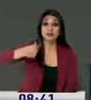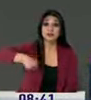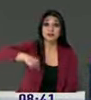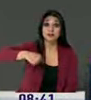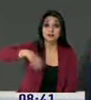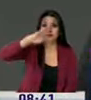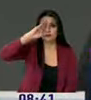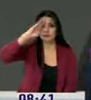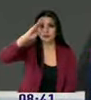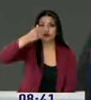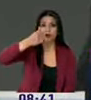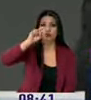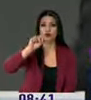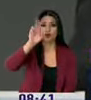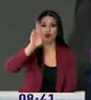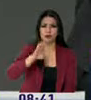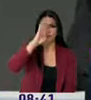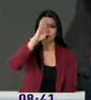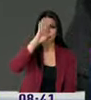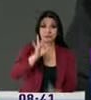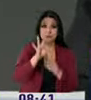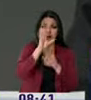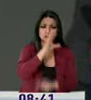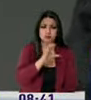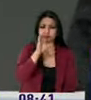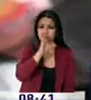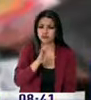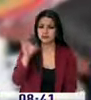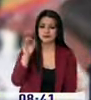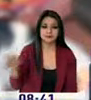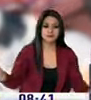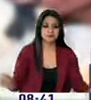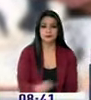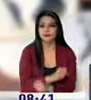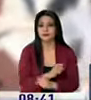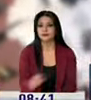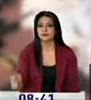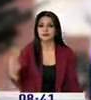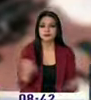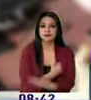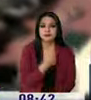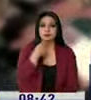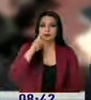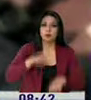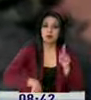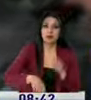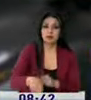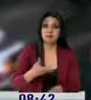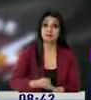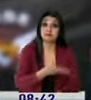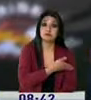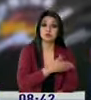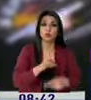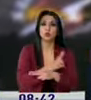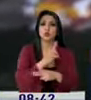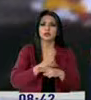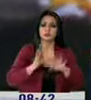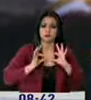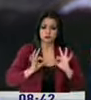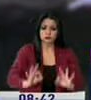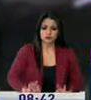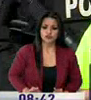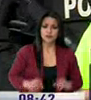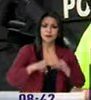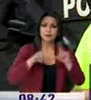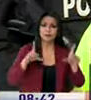a que elementos del GOE rastrearon el sector, no fue posible localizarlos para perpetrar los asaltos. Aparentemente utilizaban uniformes de empresas